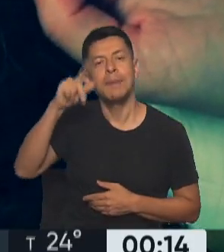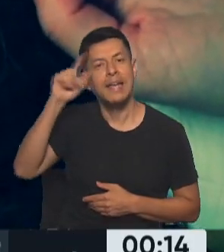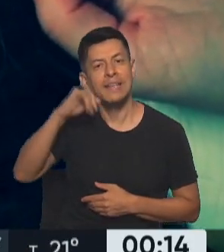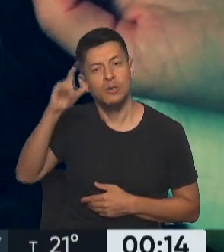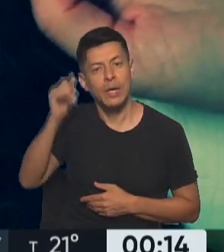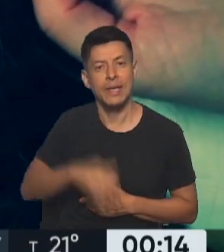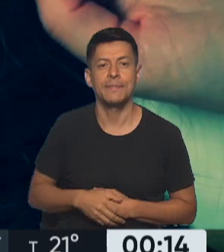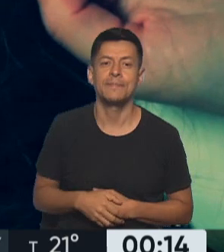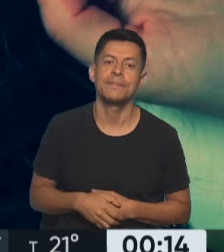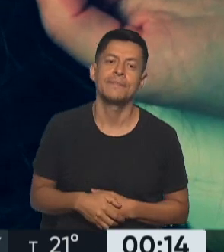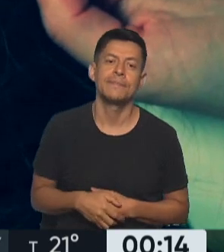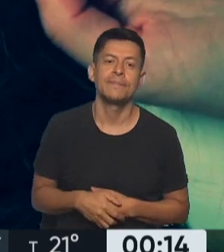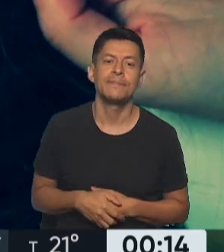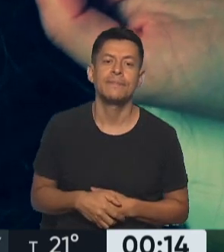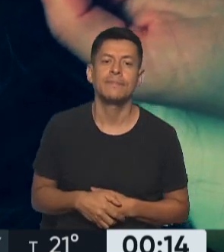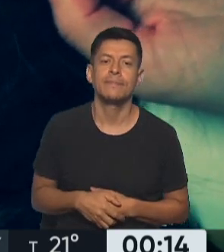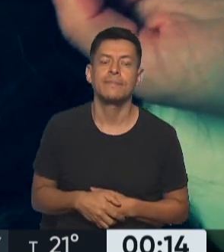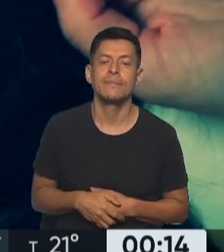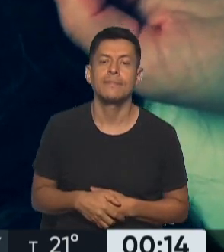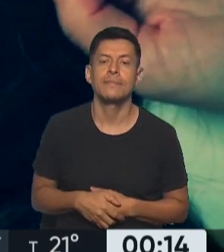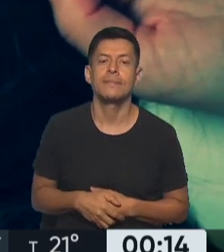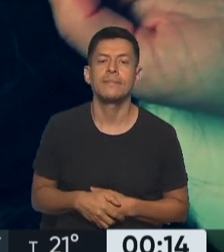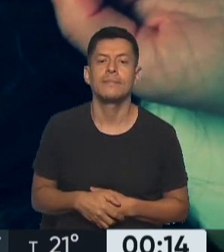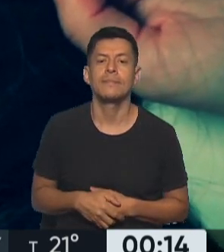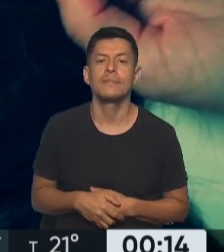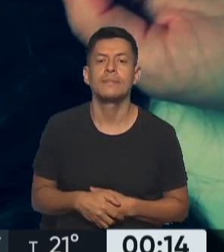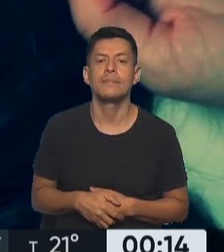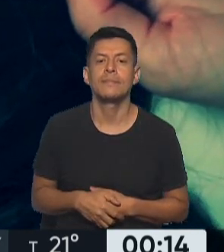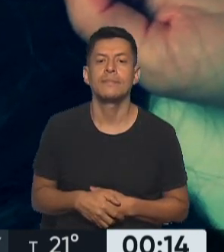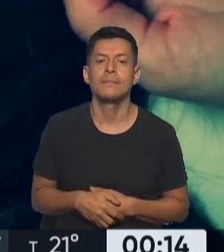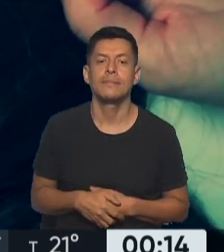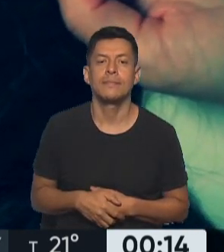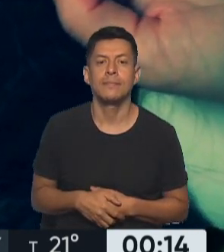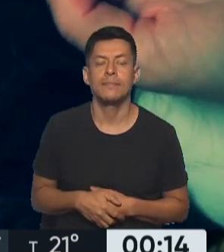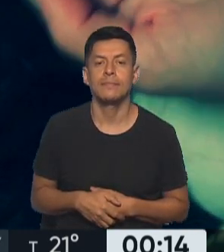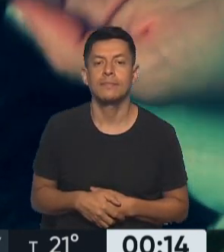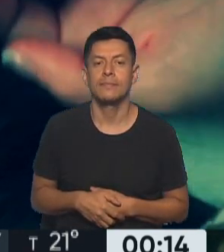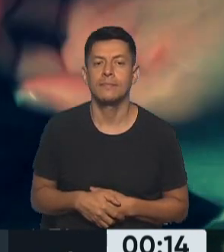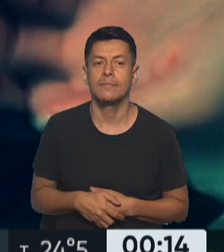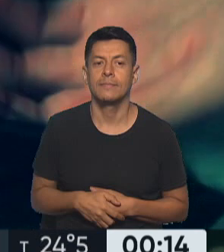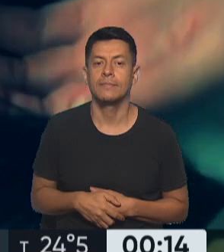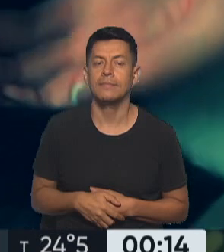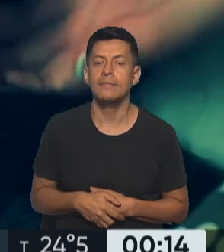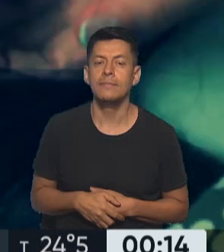Te miro a los ojos, ay, esos ojos, por Dios, qué hermosos.